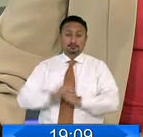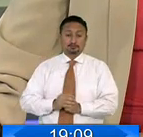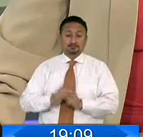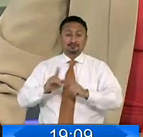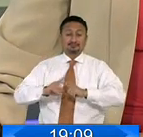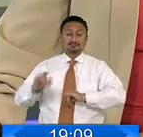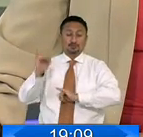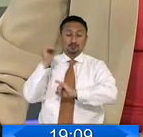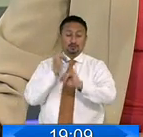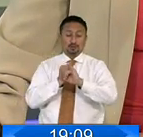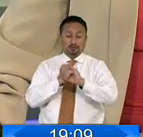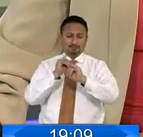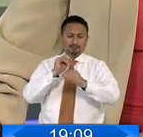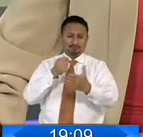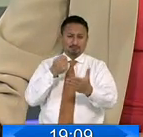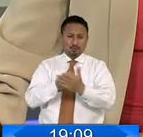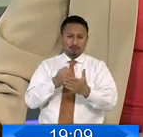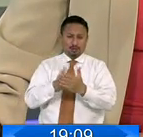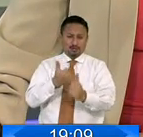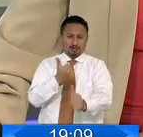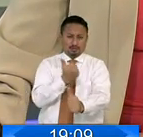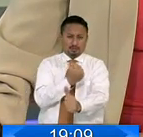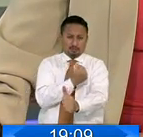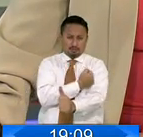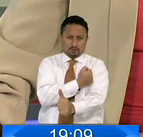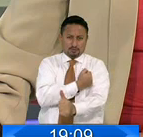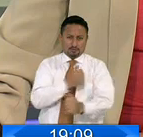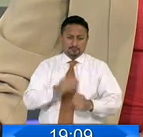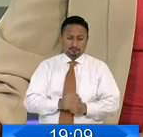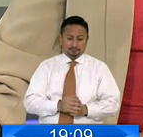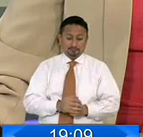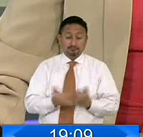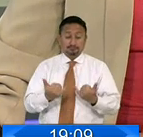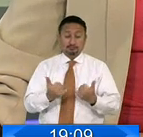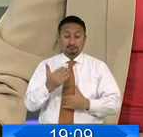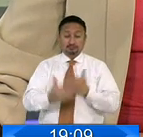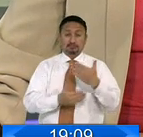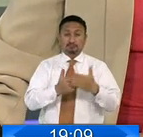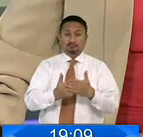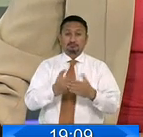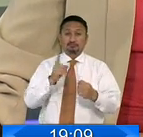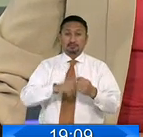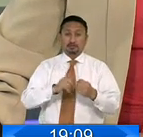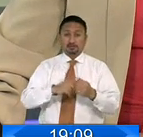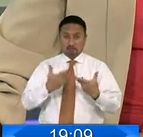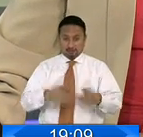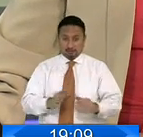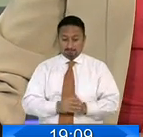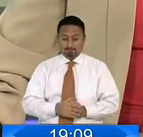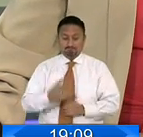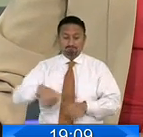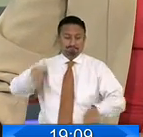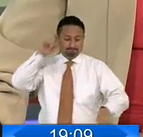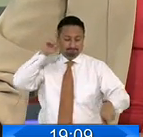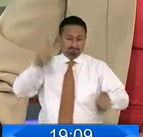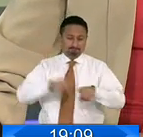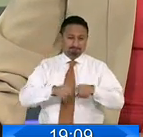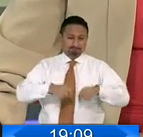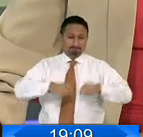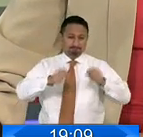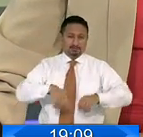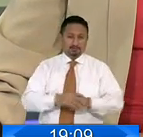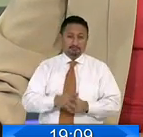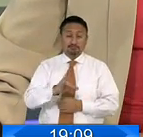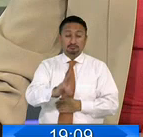interinstitucional para la adquisición de la vacuna contra el cob y 19 se llevó adelante en la ciudad de quito el acuerdo fue suscrito por